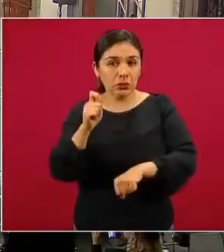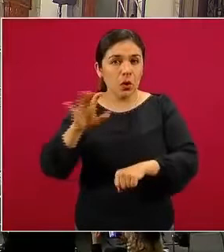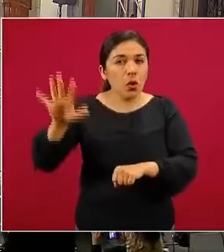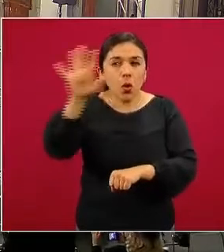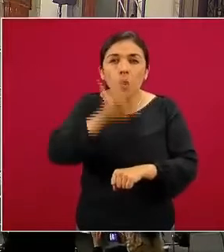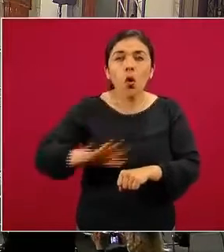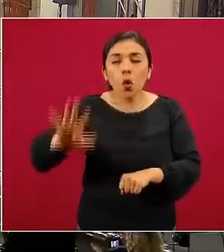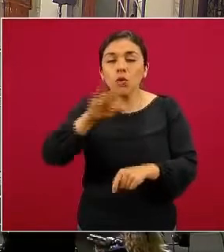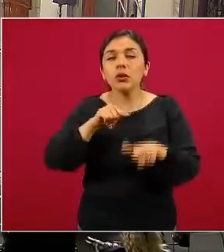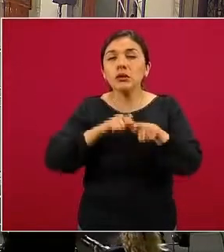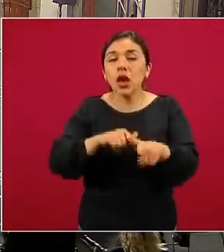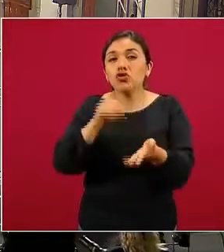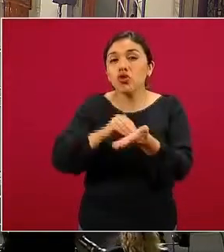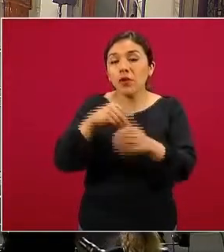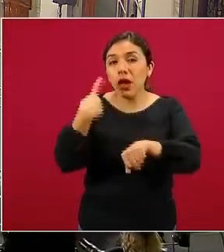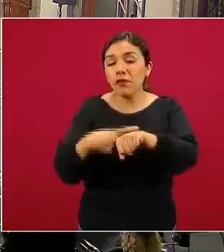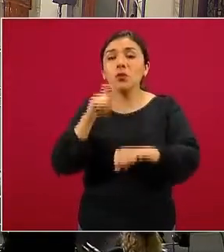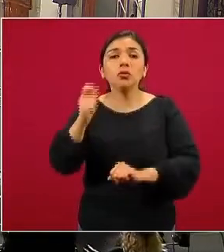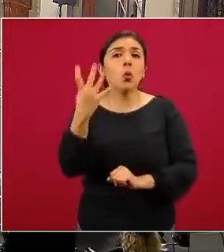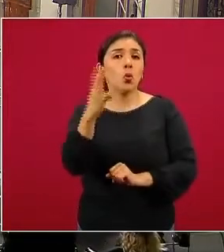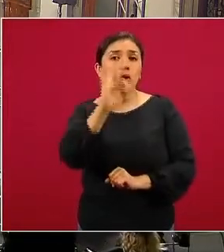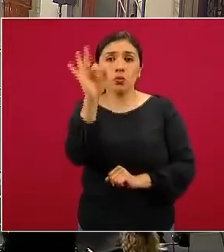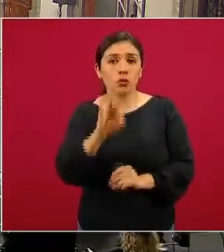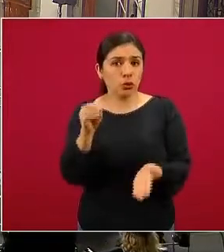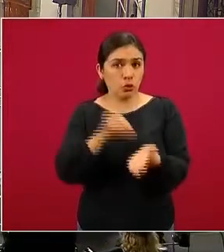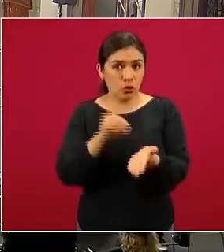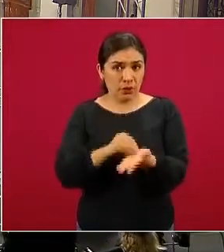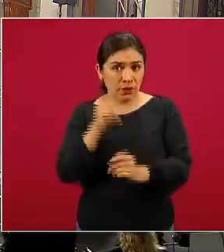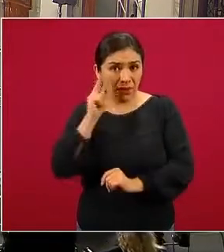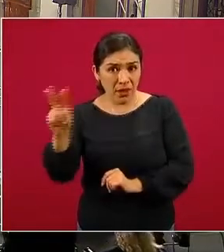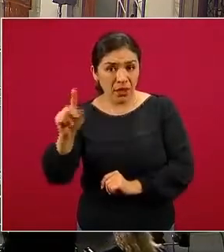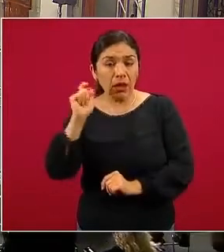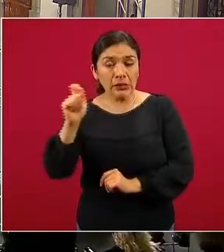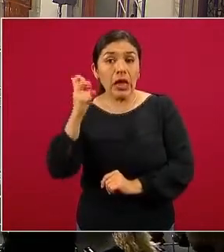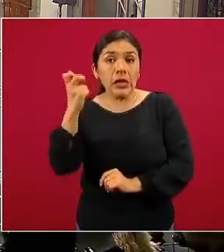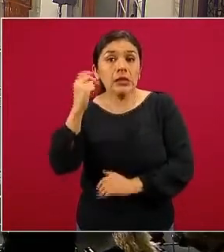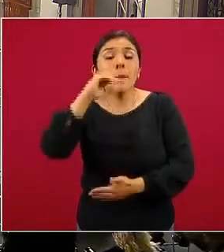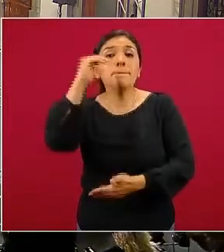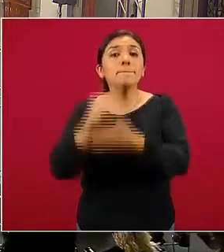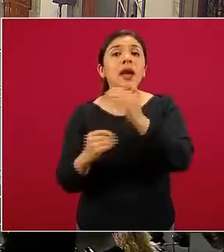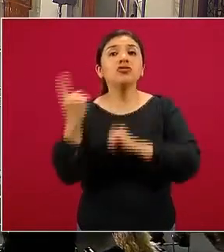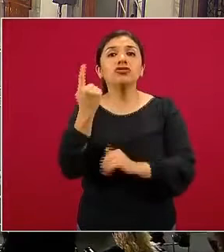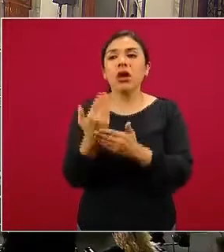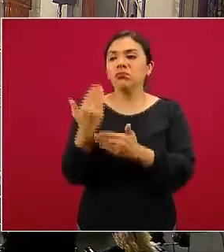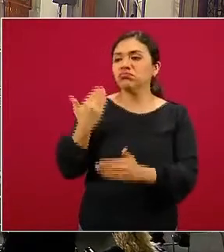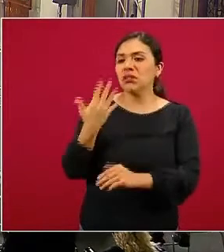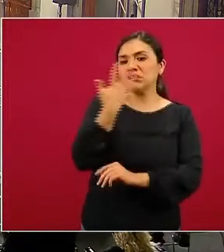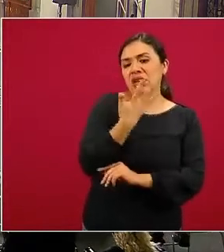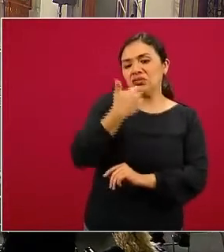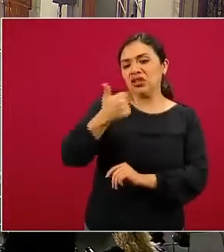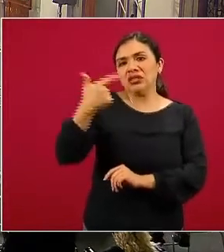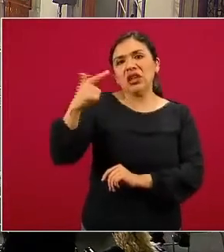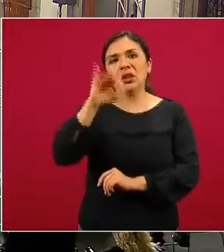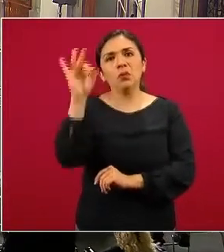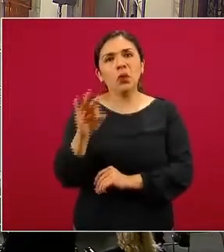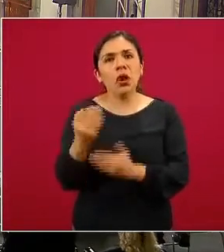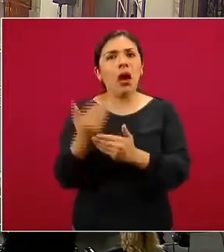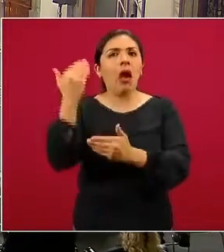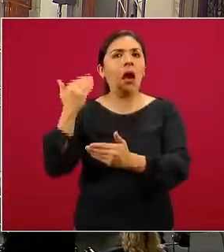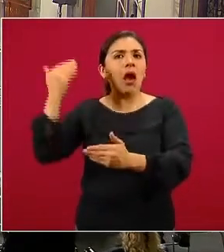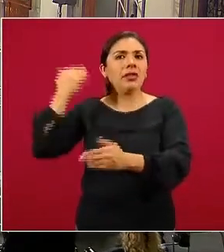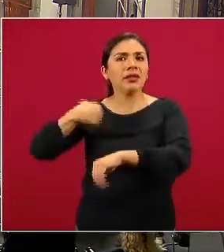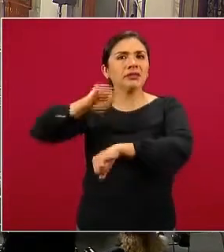total, continúa siendo en 4%, y este 4% es menor que el 5, 6, 7% que veíamos